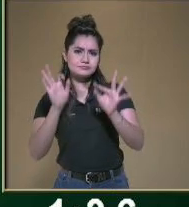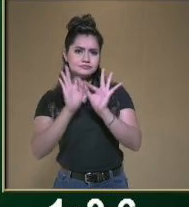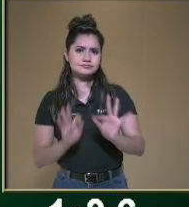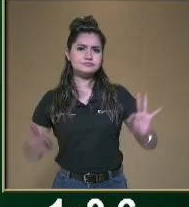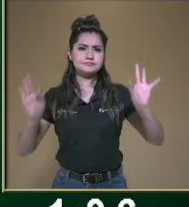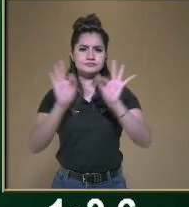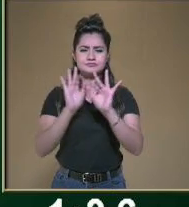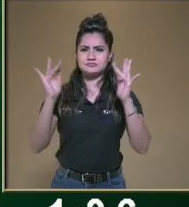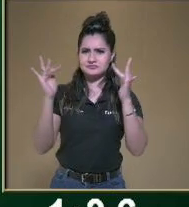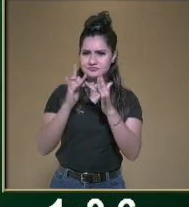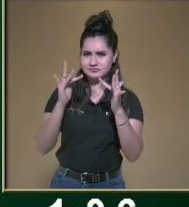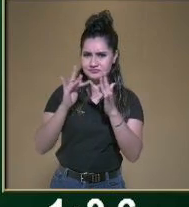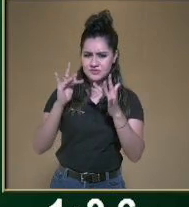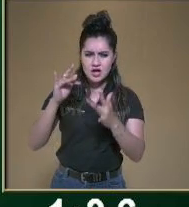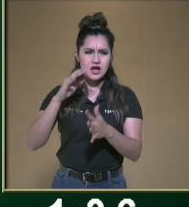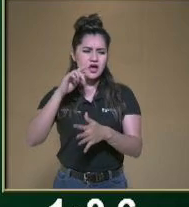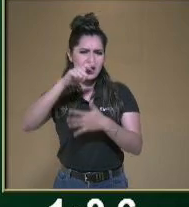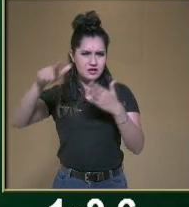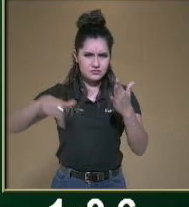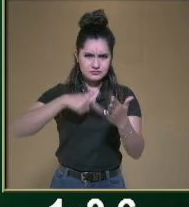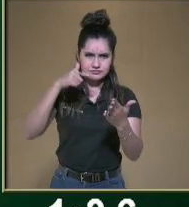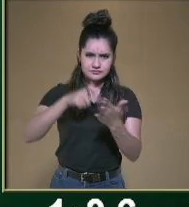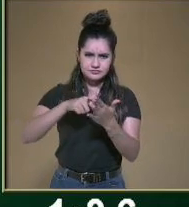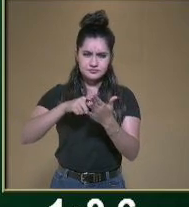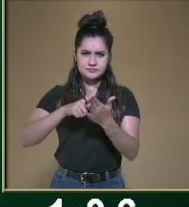ahí asociaciones o fundaciones que adoptan,